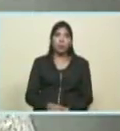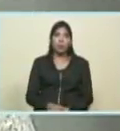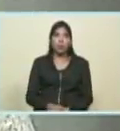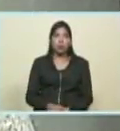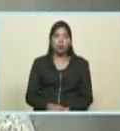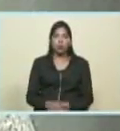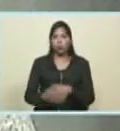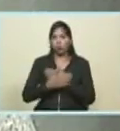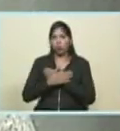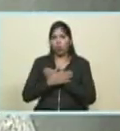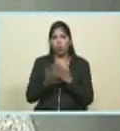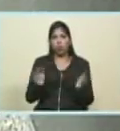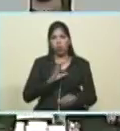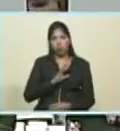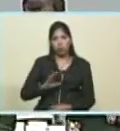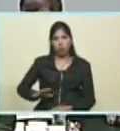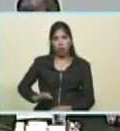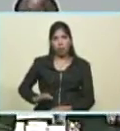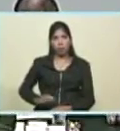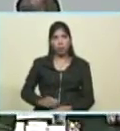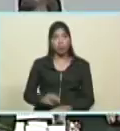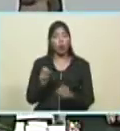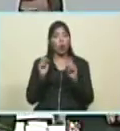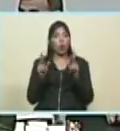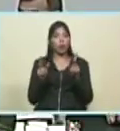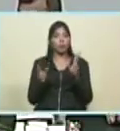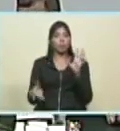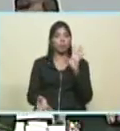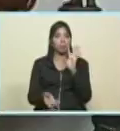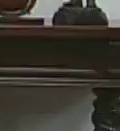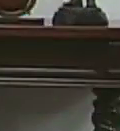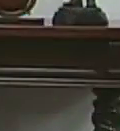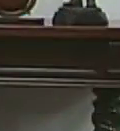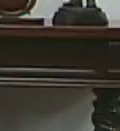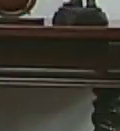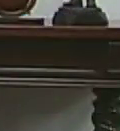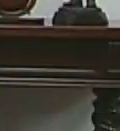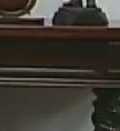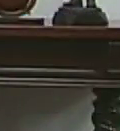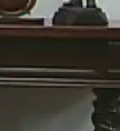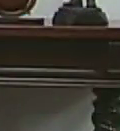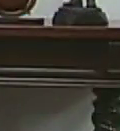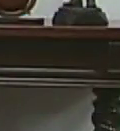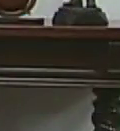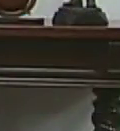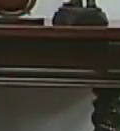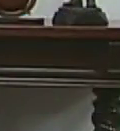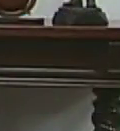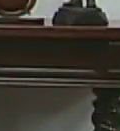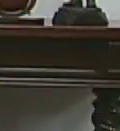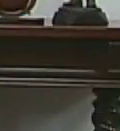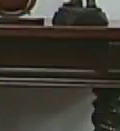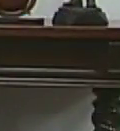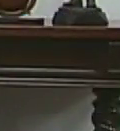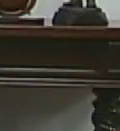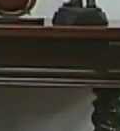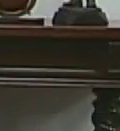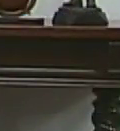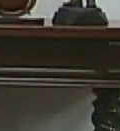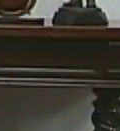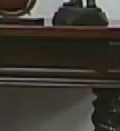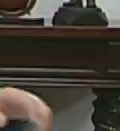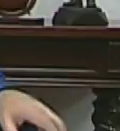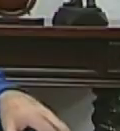solidaridad. Bueno, compañeros. Así hemos estado entonces, igualmente a nivel internacional. Se ha anunciado hoy